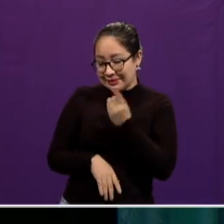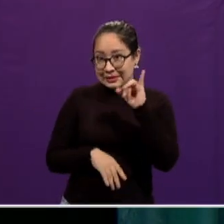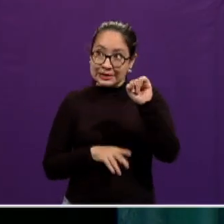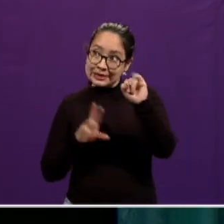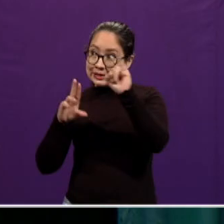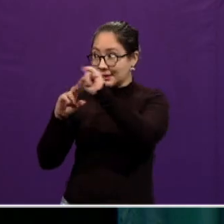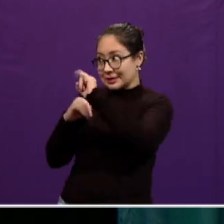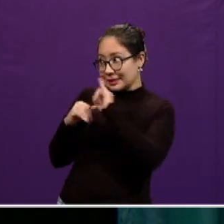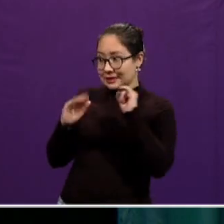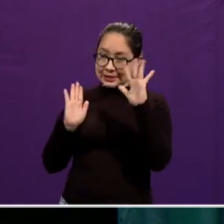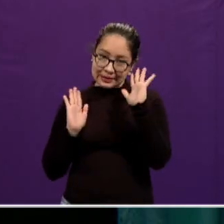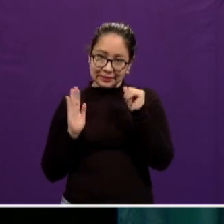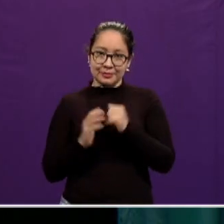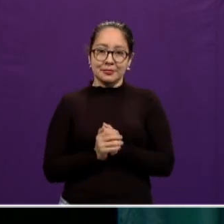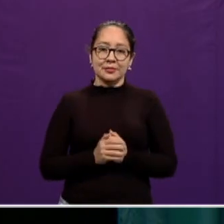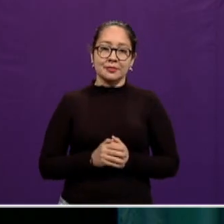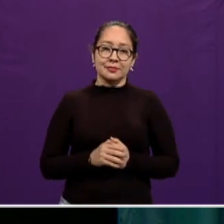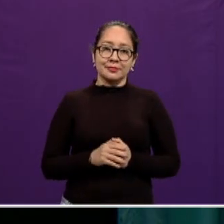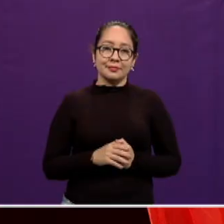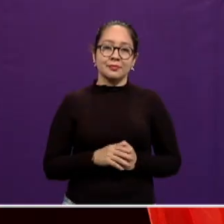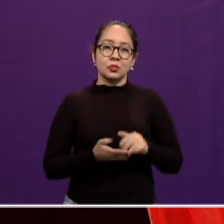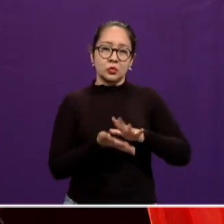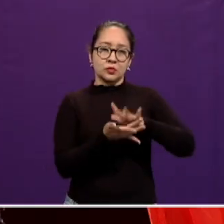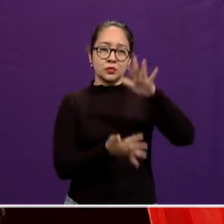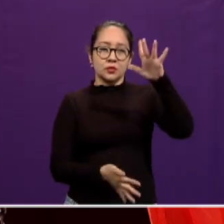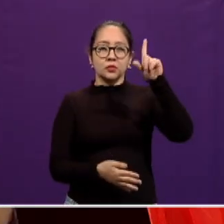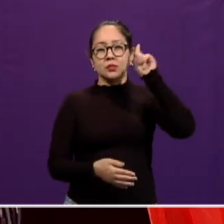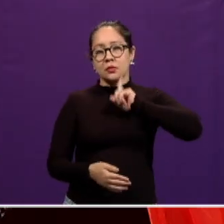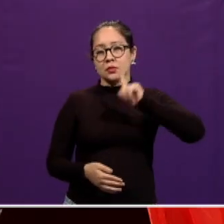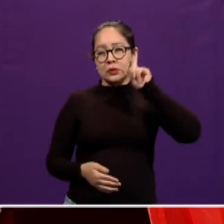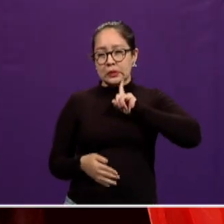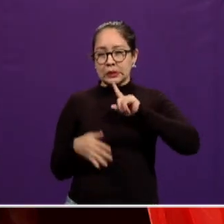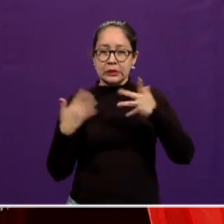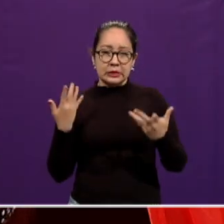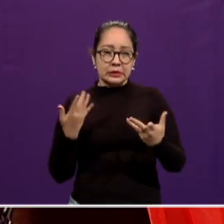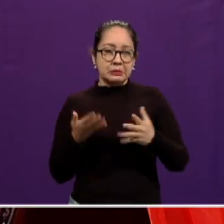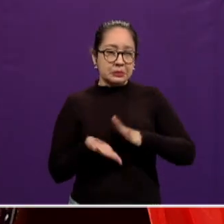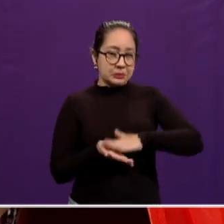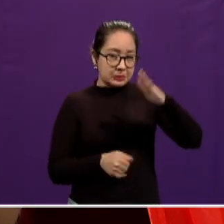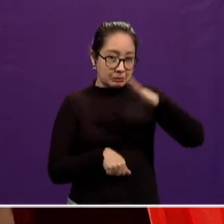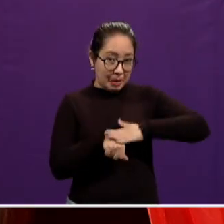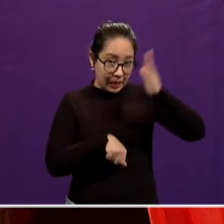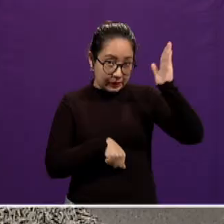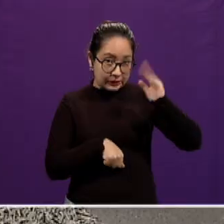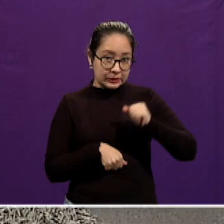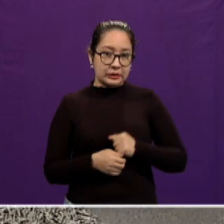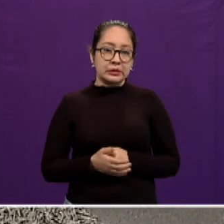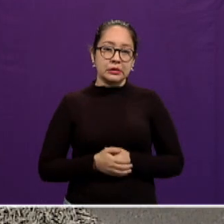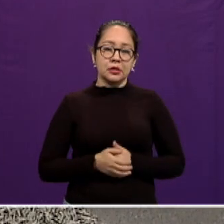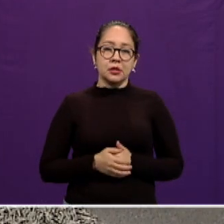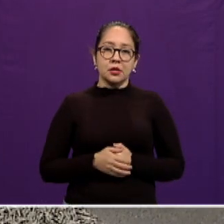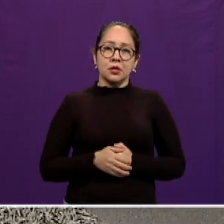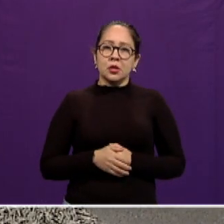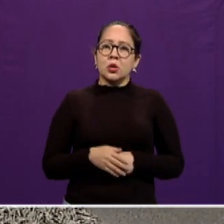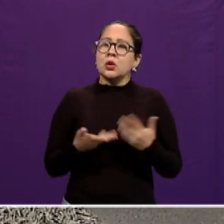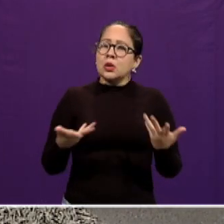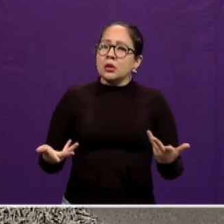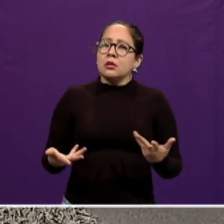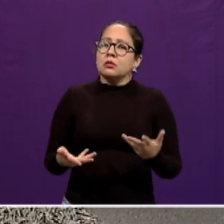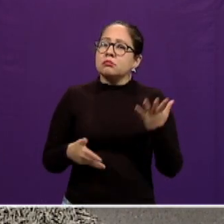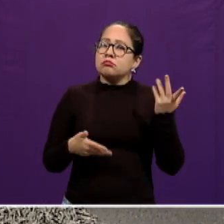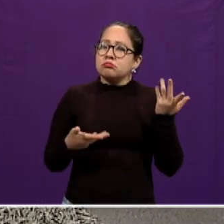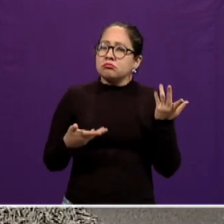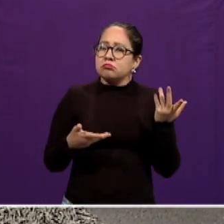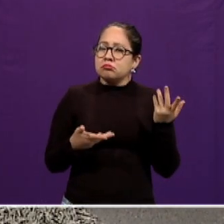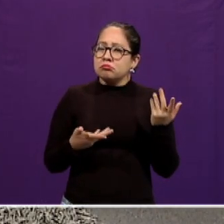más en mujeres. Sí se da más en las, sí, mujeres. Las mujeres. ¿En qué edades más o menos empiezan? ¿En general? Yo creo que en general. ¿O hay un punto en el que el no